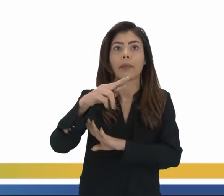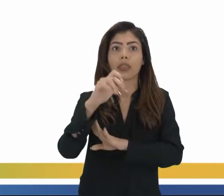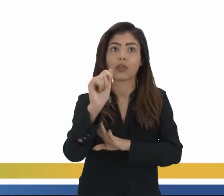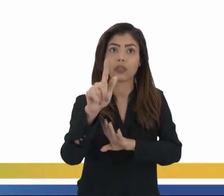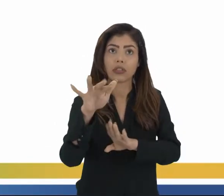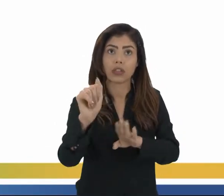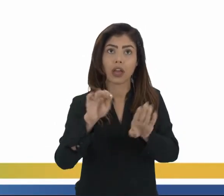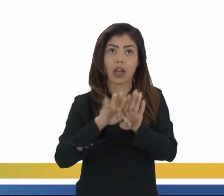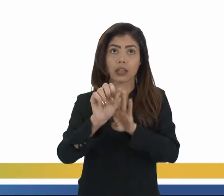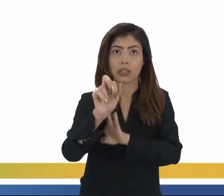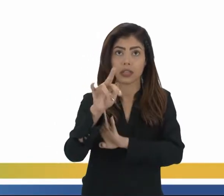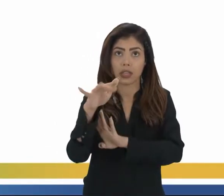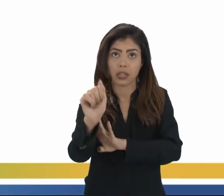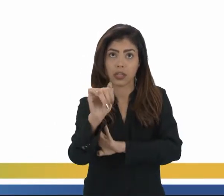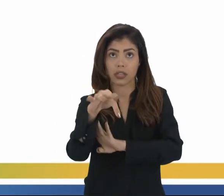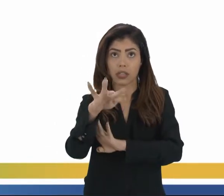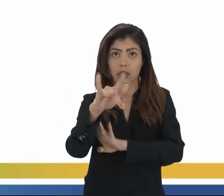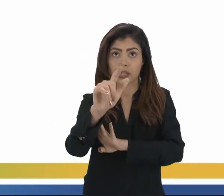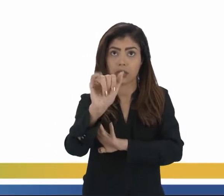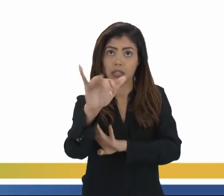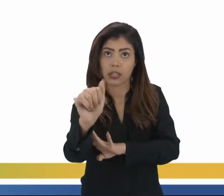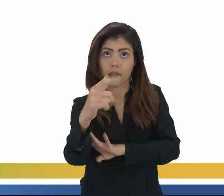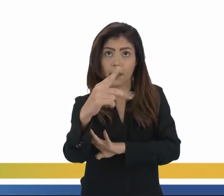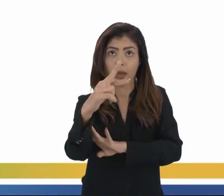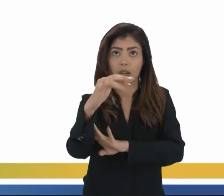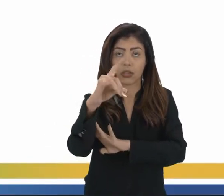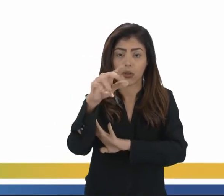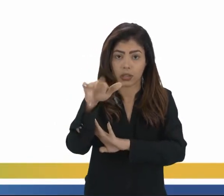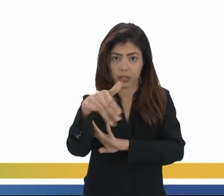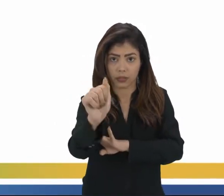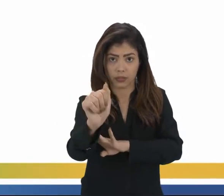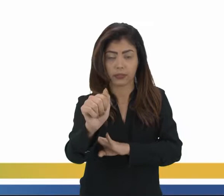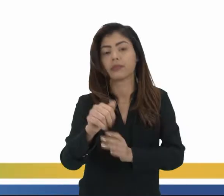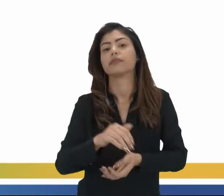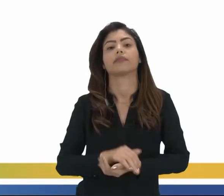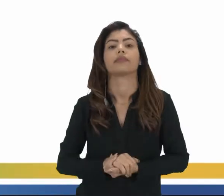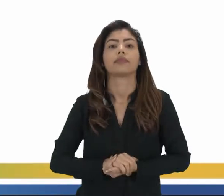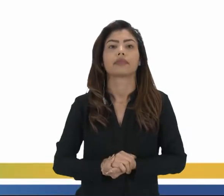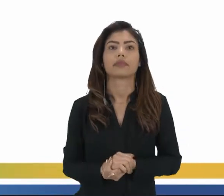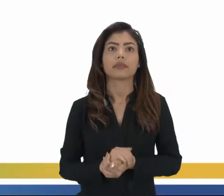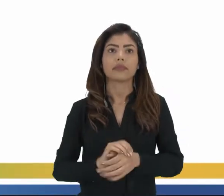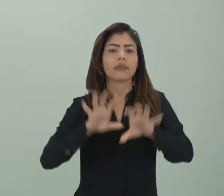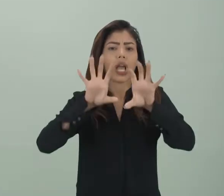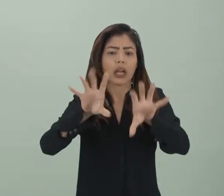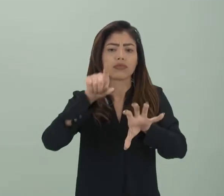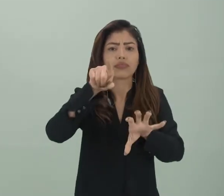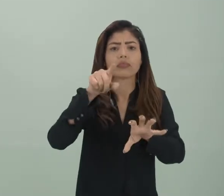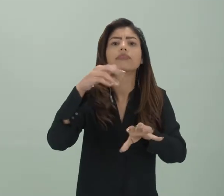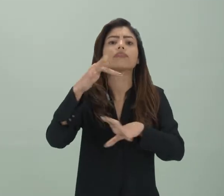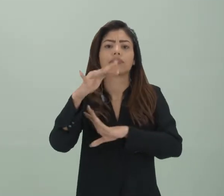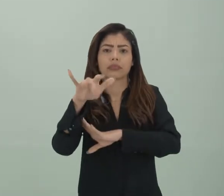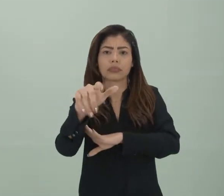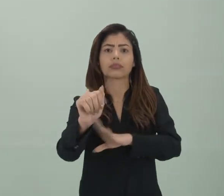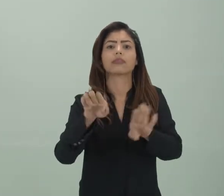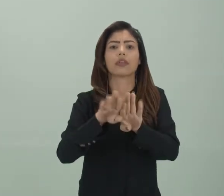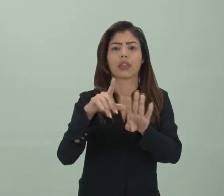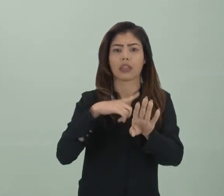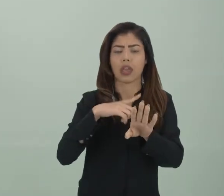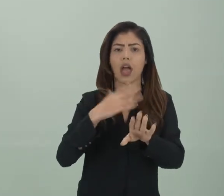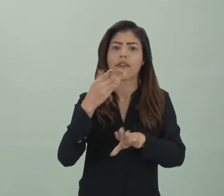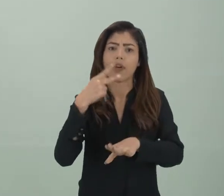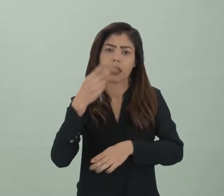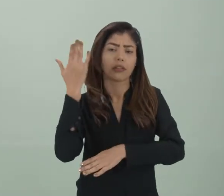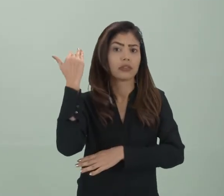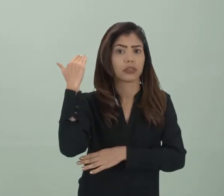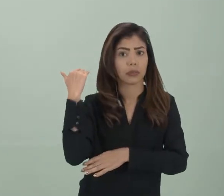metonímia, sinestesia, antítesis, paradoxa. Essas figuras de linguagem, como já disse